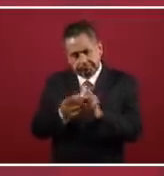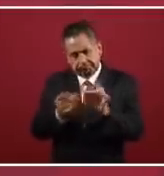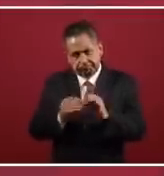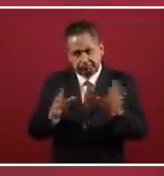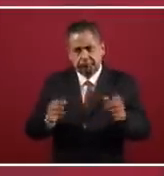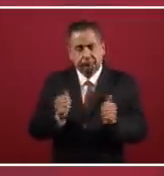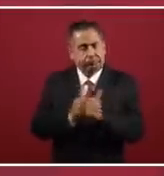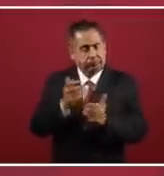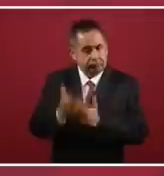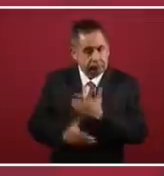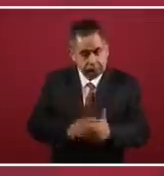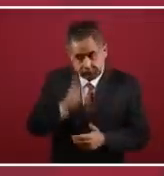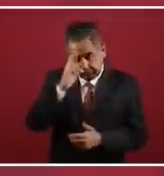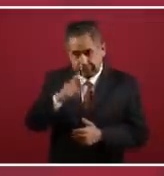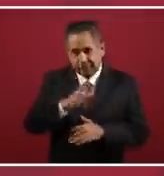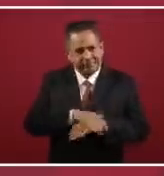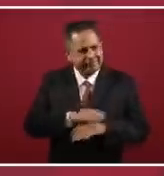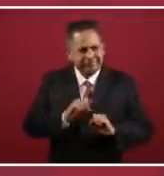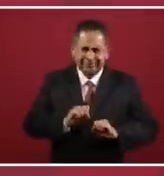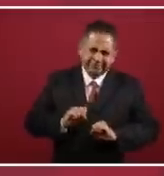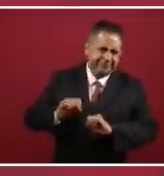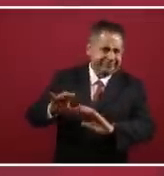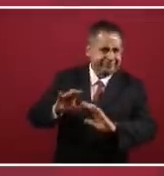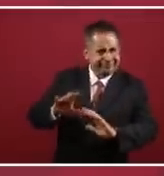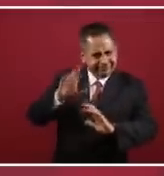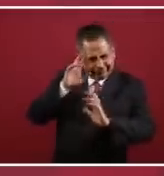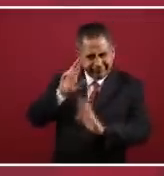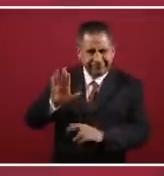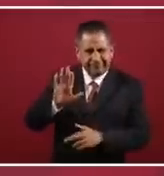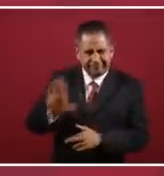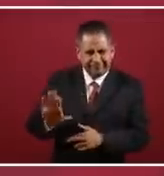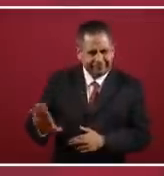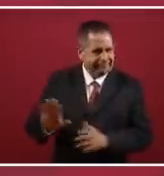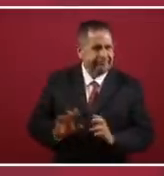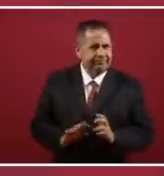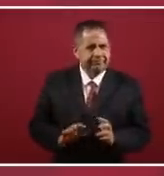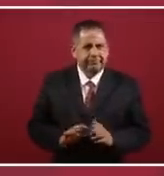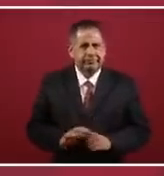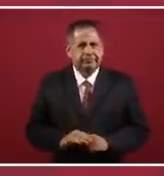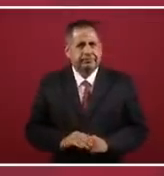con todo respeto, le dejen estos asuntos